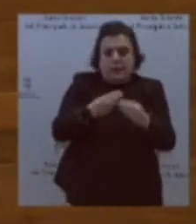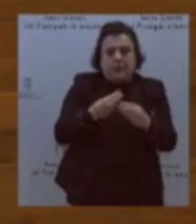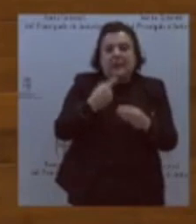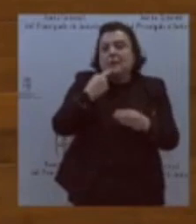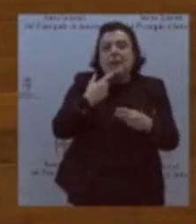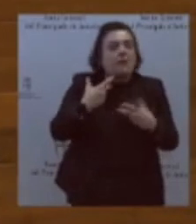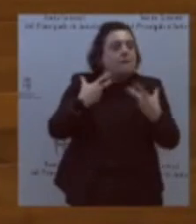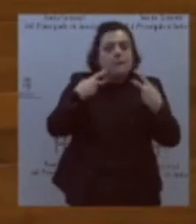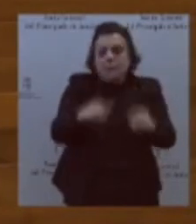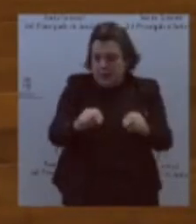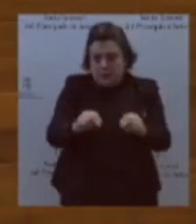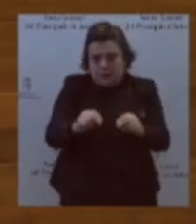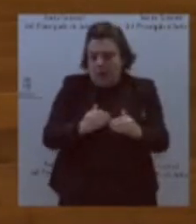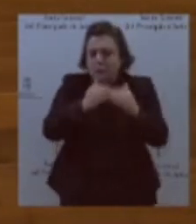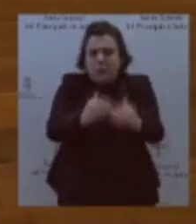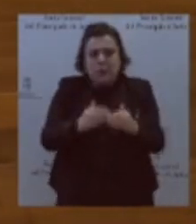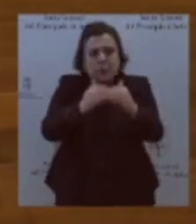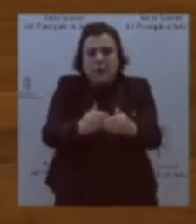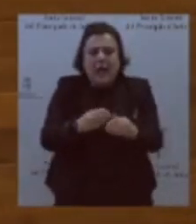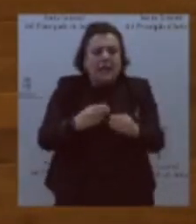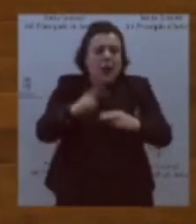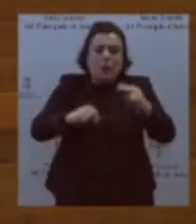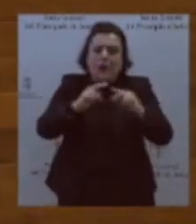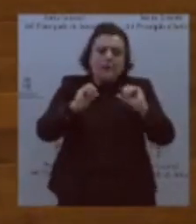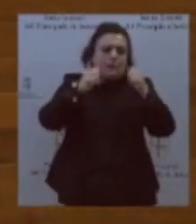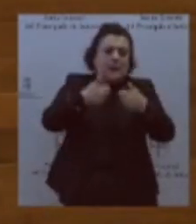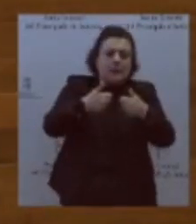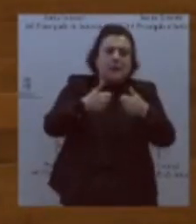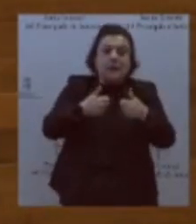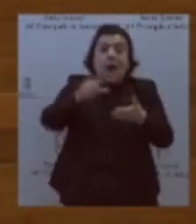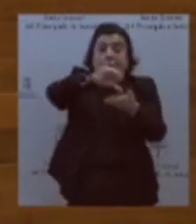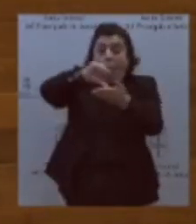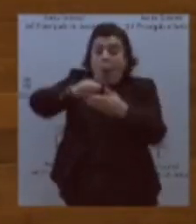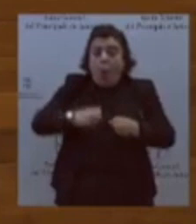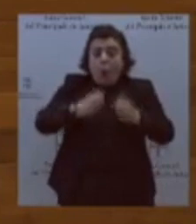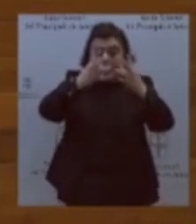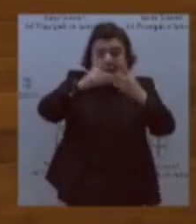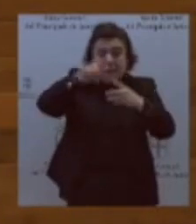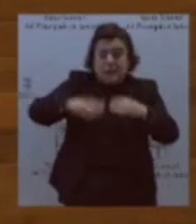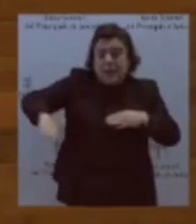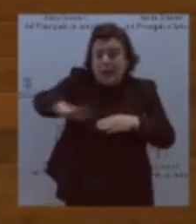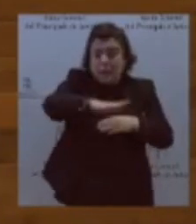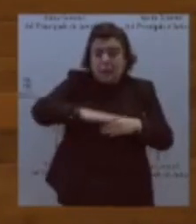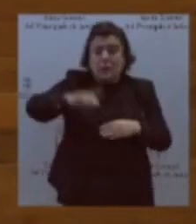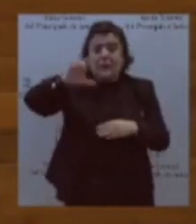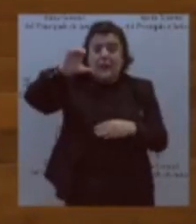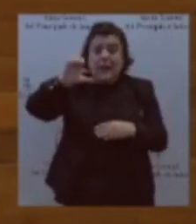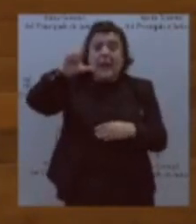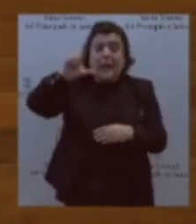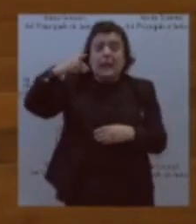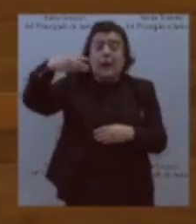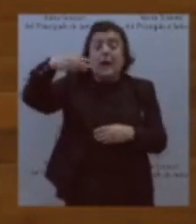obra, urbanicen también el barrio del Puente, del Peri del Puente, hagan el Peri del Puente, urbanicen esa